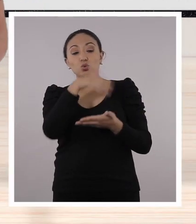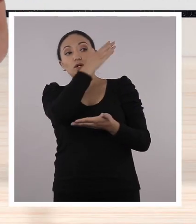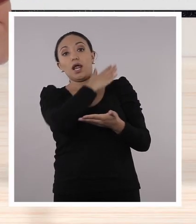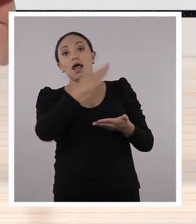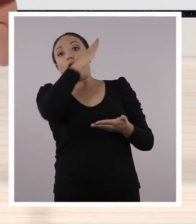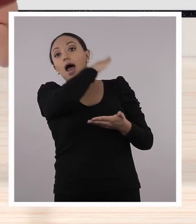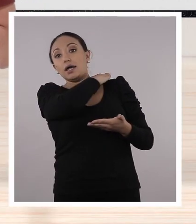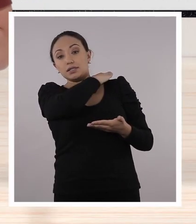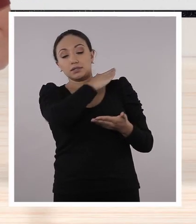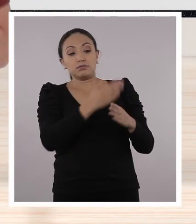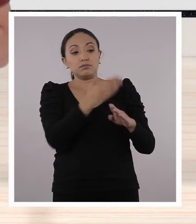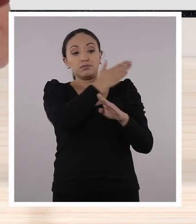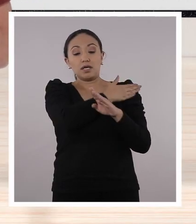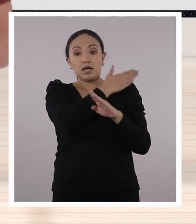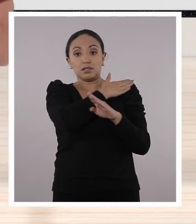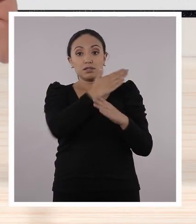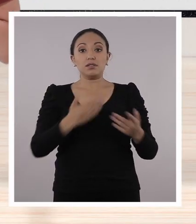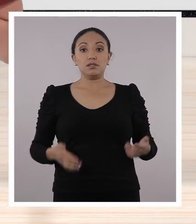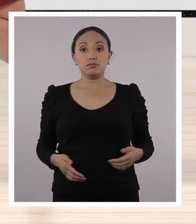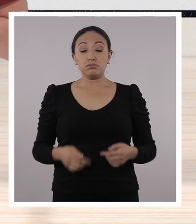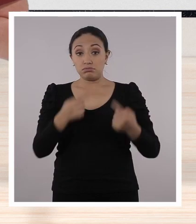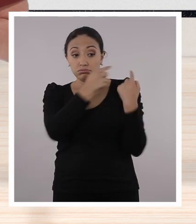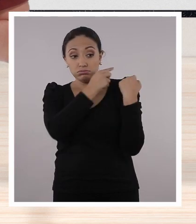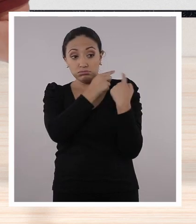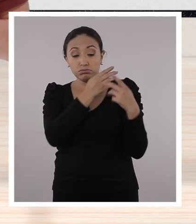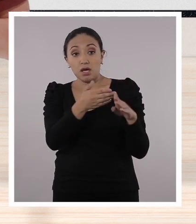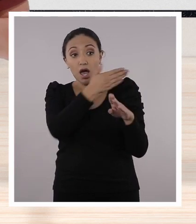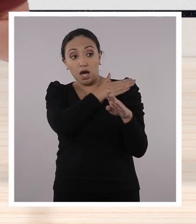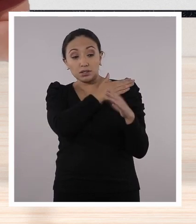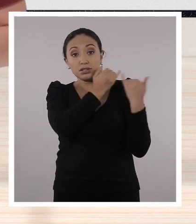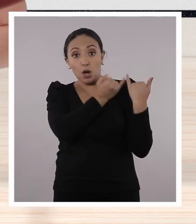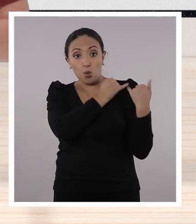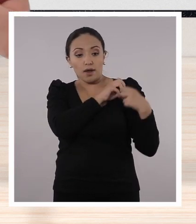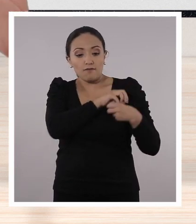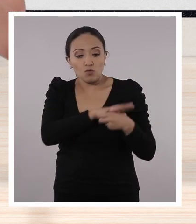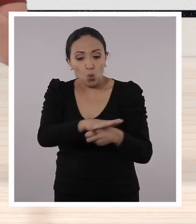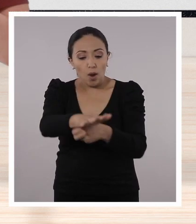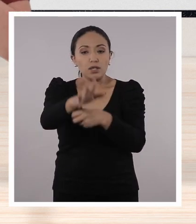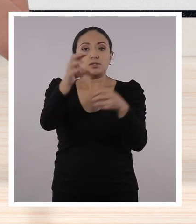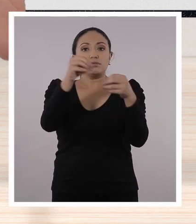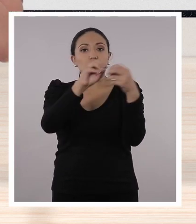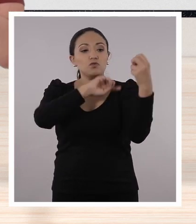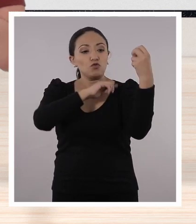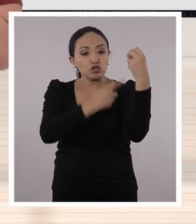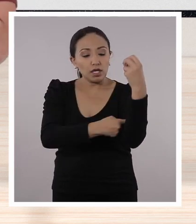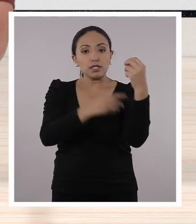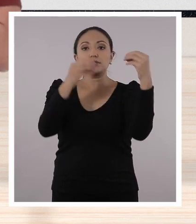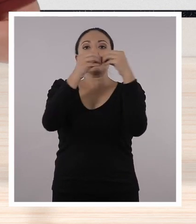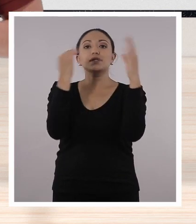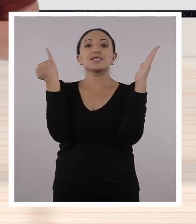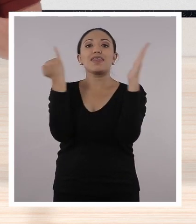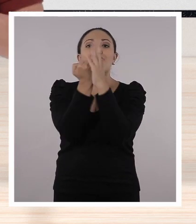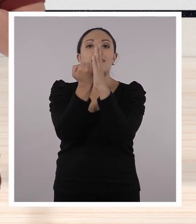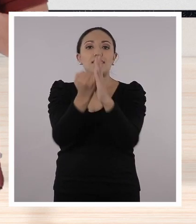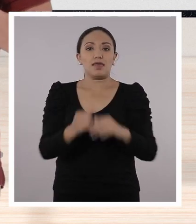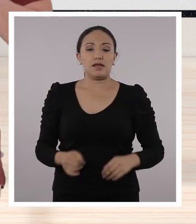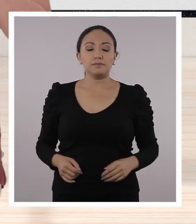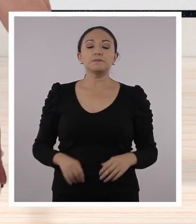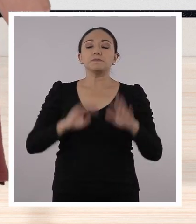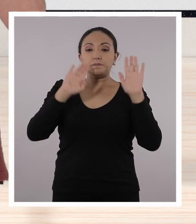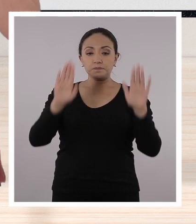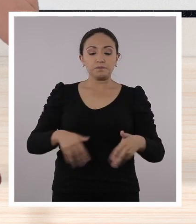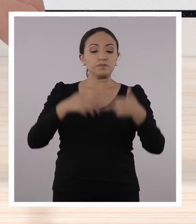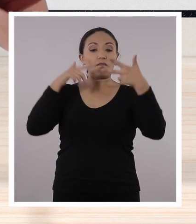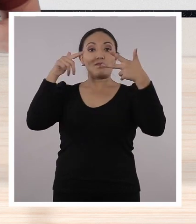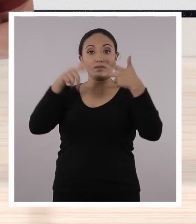estudiar lo que ha pasado, los acontecimientos. Y recordemos, Nelly, esos acontecimientos nos fortalecen, nos dan identidad. Perfecto.